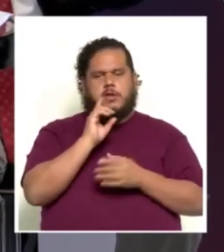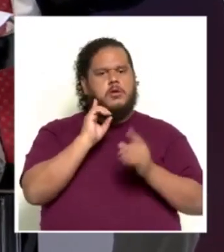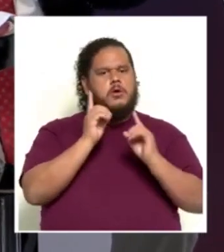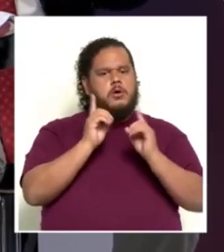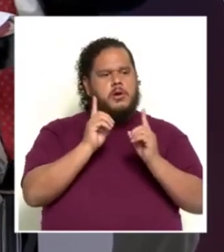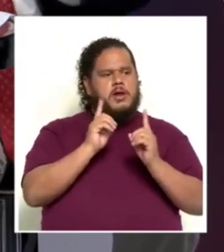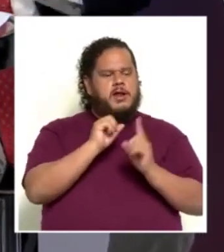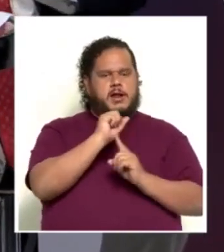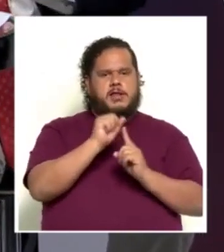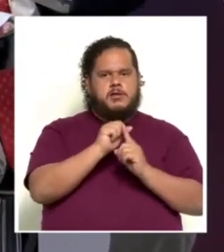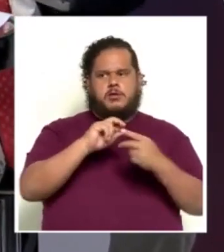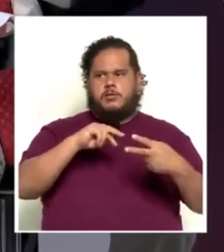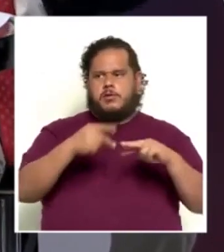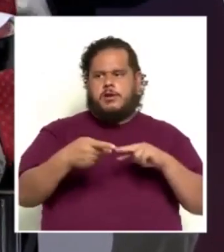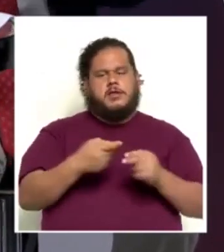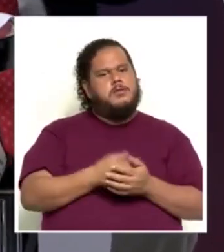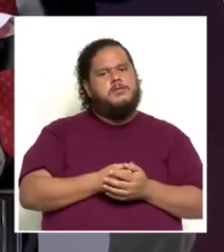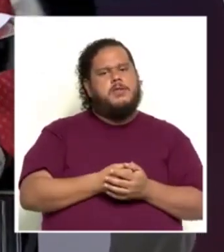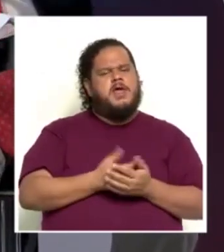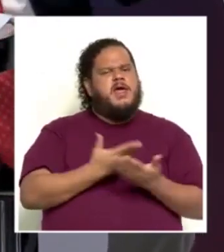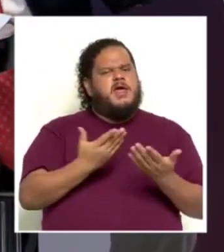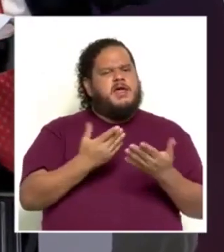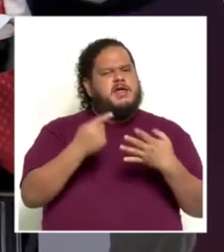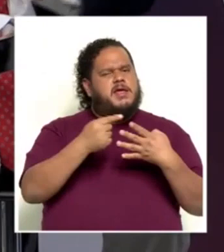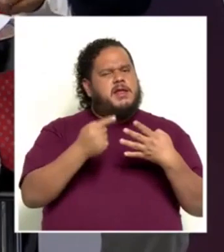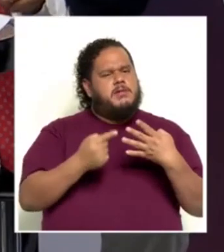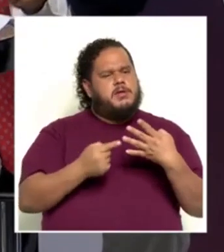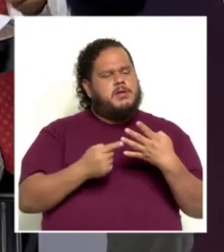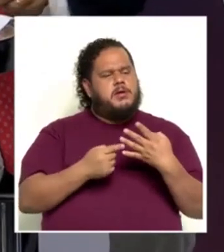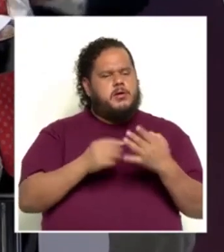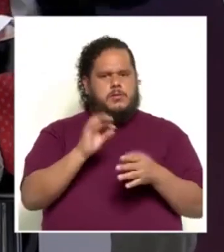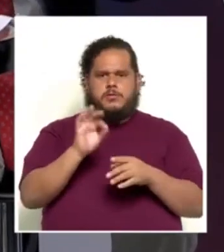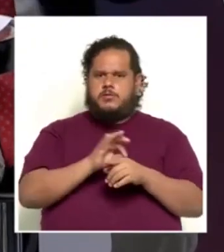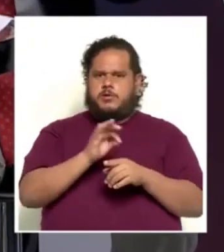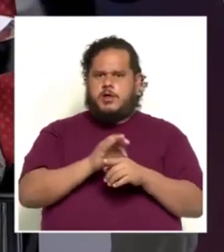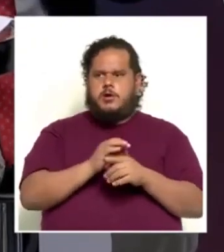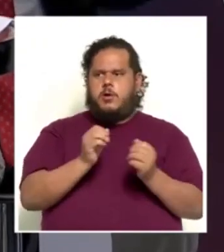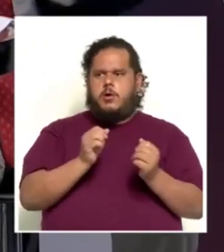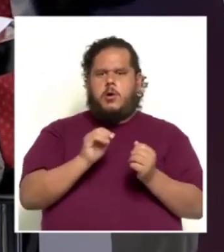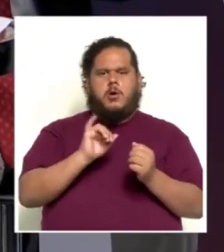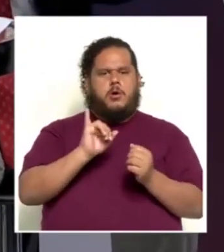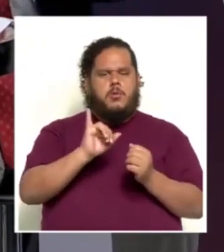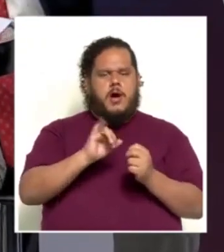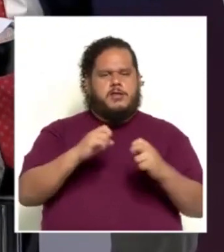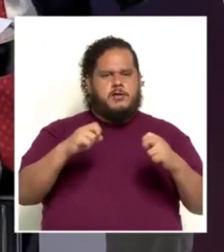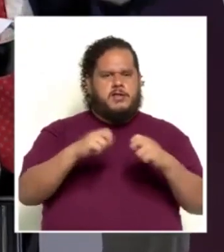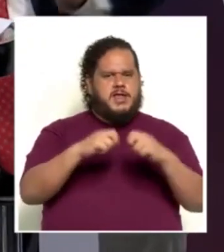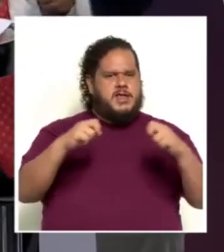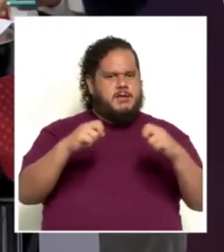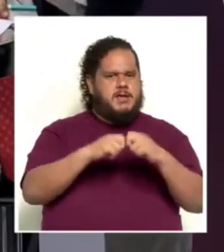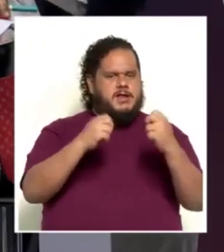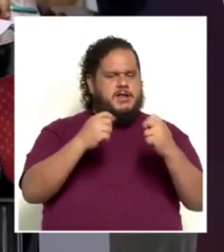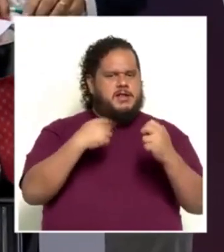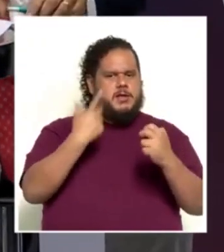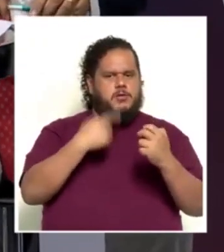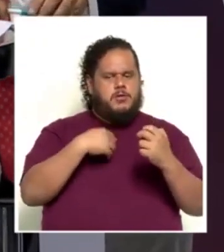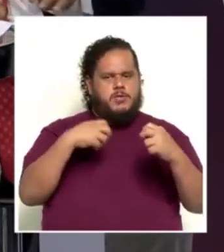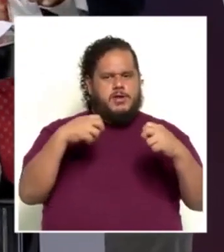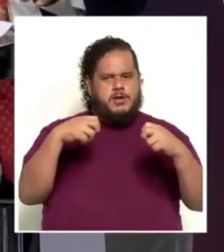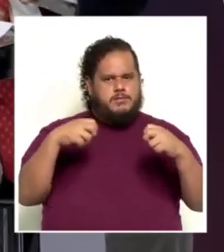elemento polarizador, qué elemento servía como esos imanes que uno ponía al revés y se